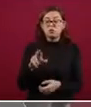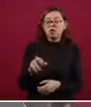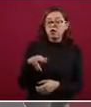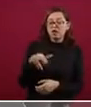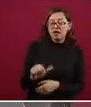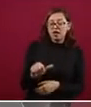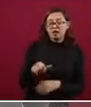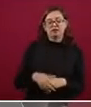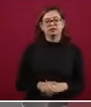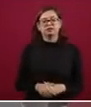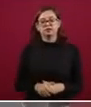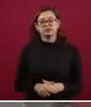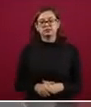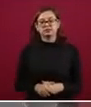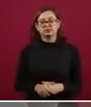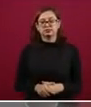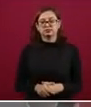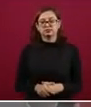decir, cómo